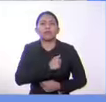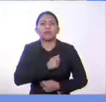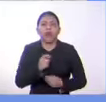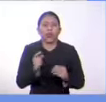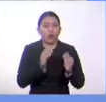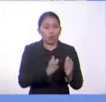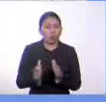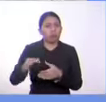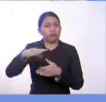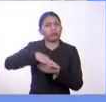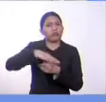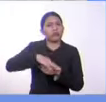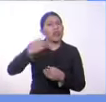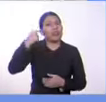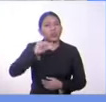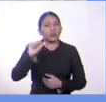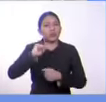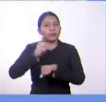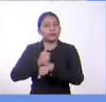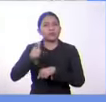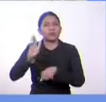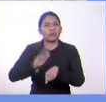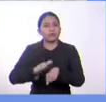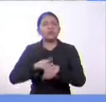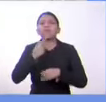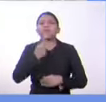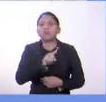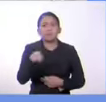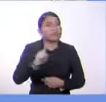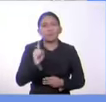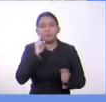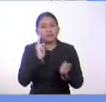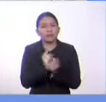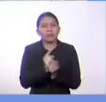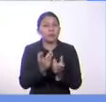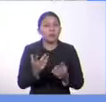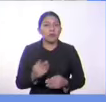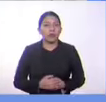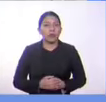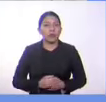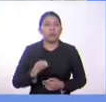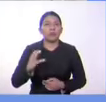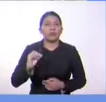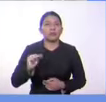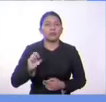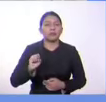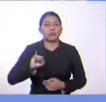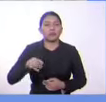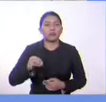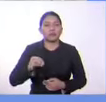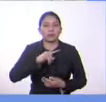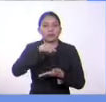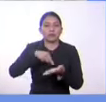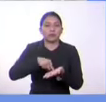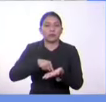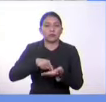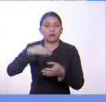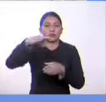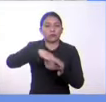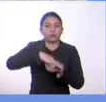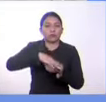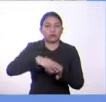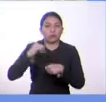En El Salvador se llamaba, para aquellos que no conocieron, Consejo Central de Elecciones.